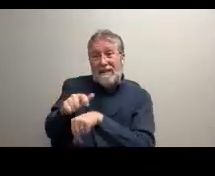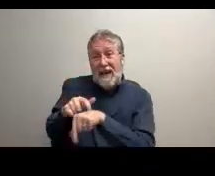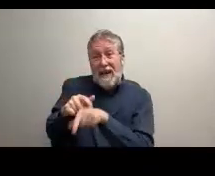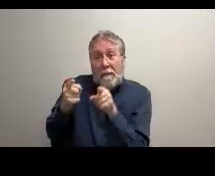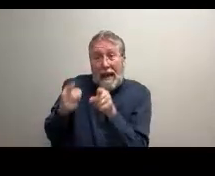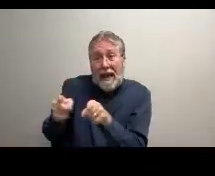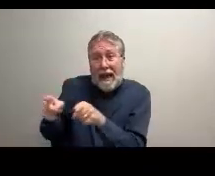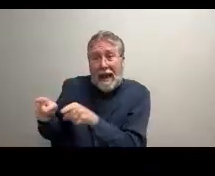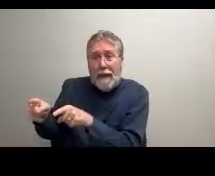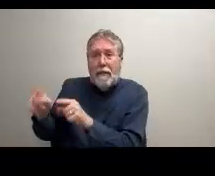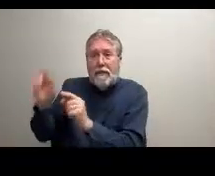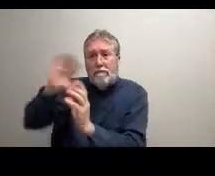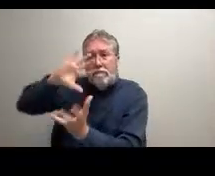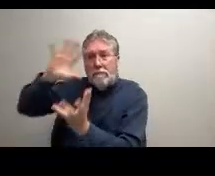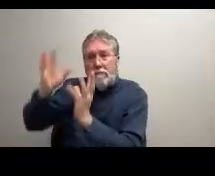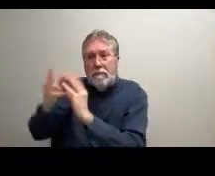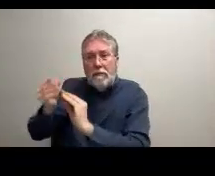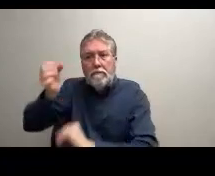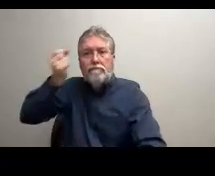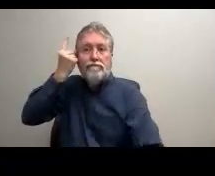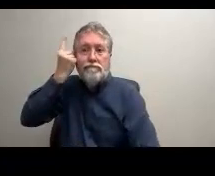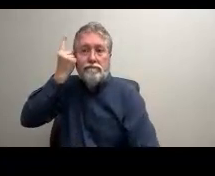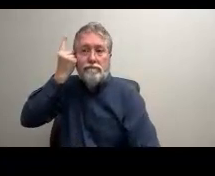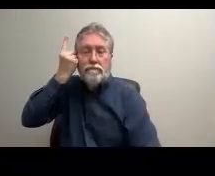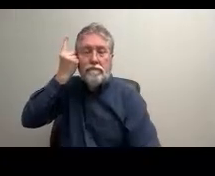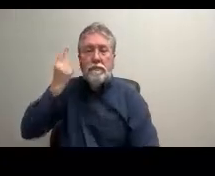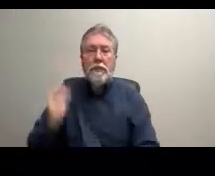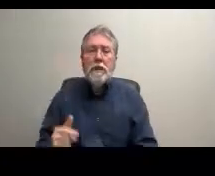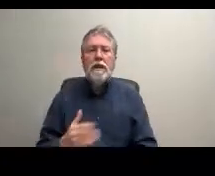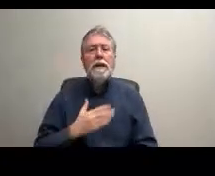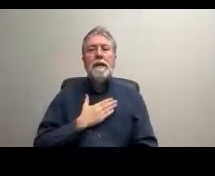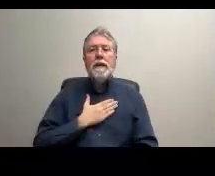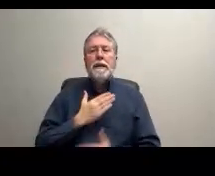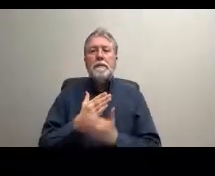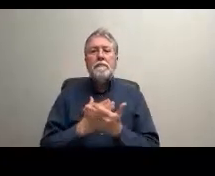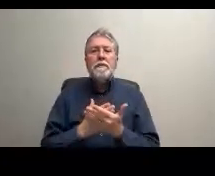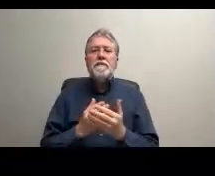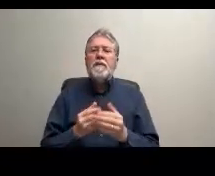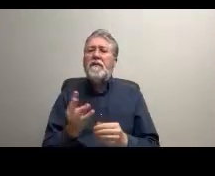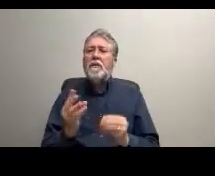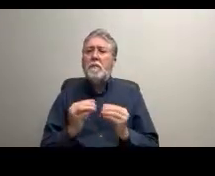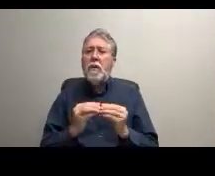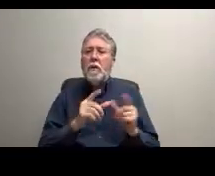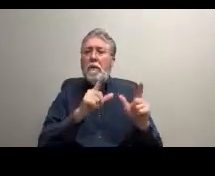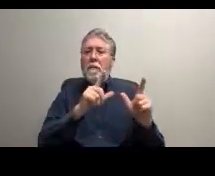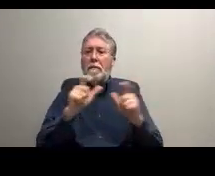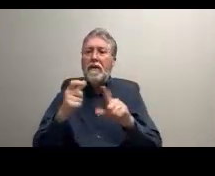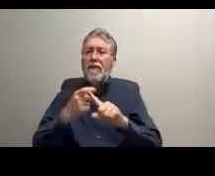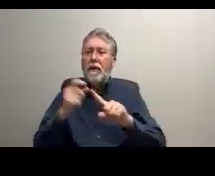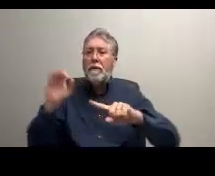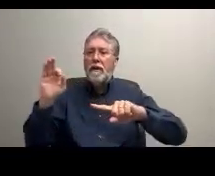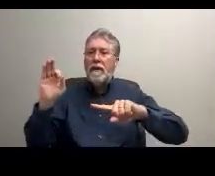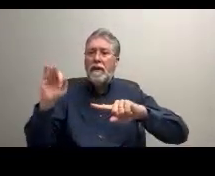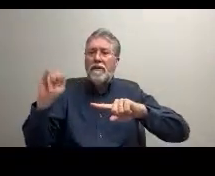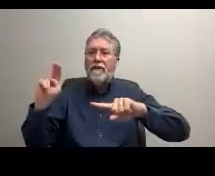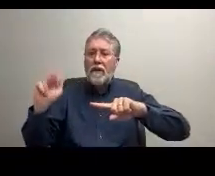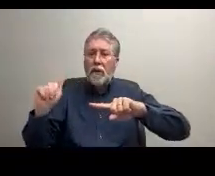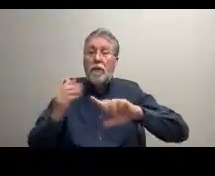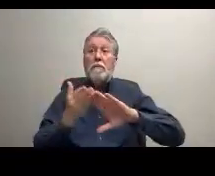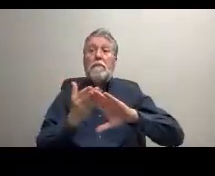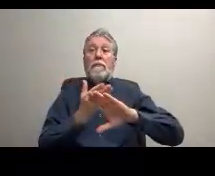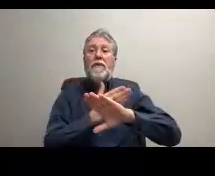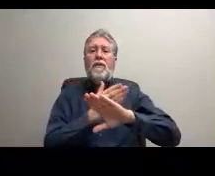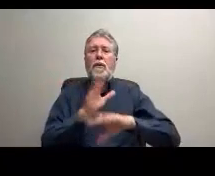mi sección con algunas imágenes más de Fiona, antes y después de ella. En efecto, esto es justo después de